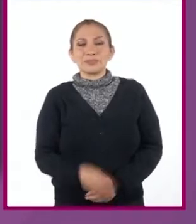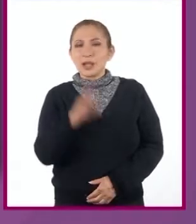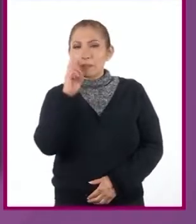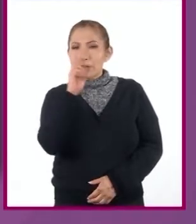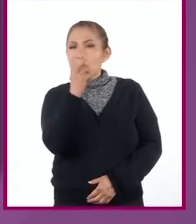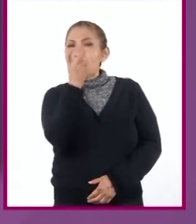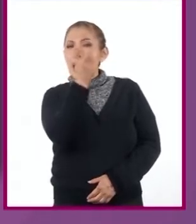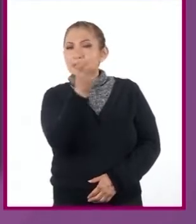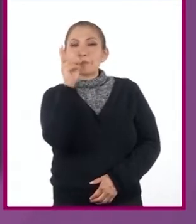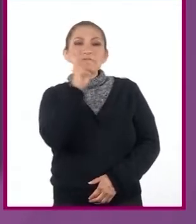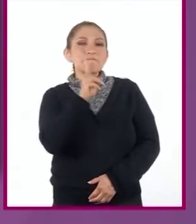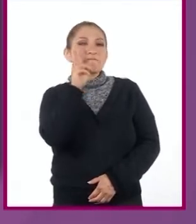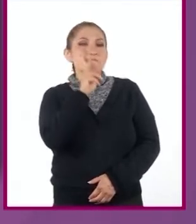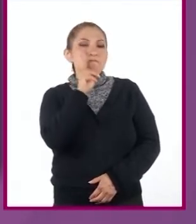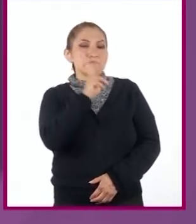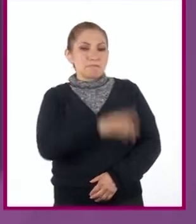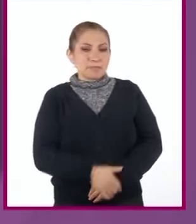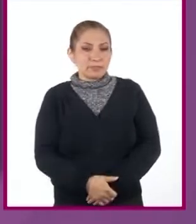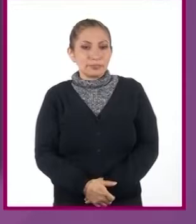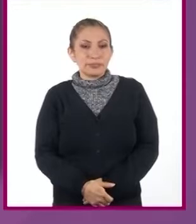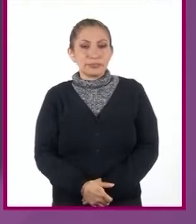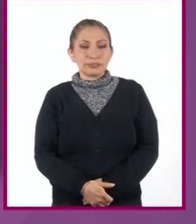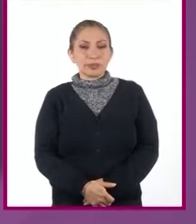Veamos la siguiente experiencia.